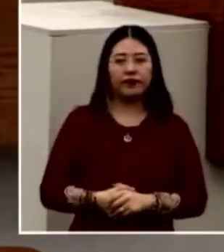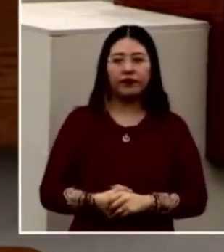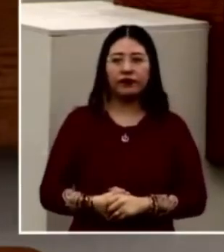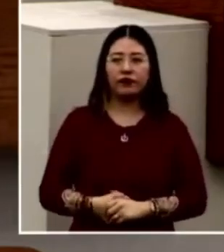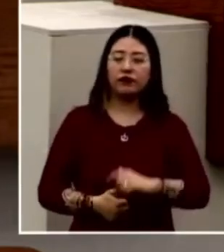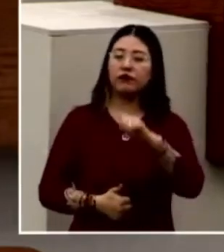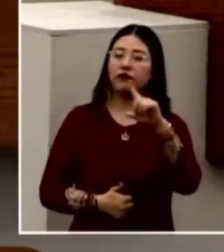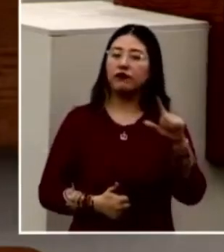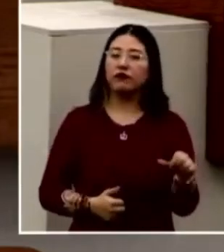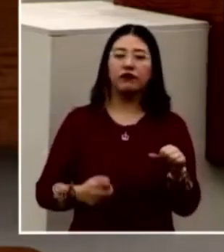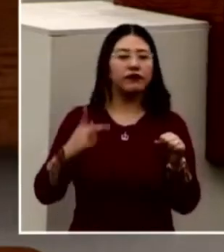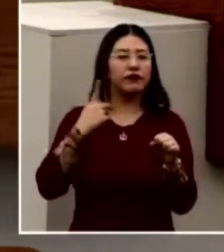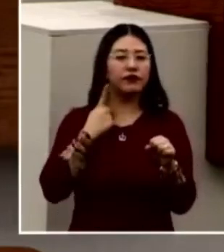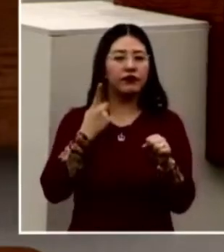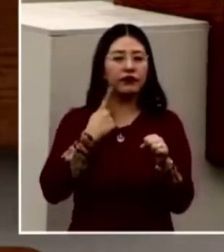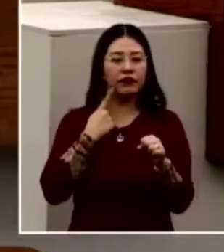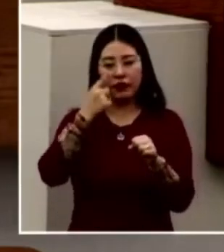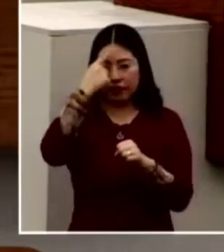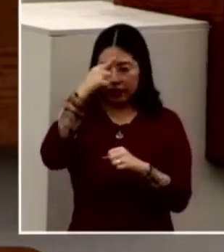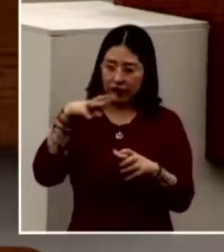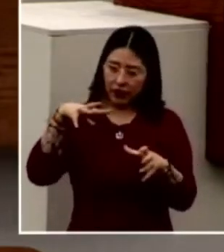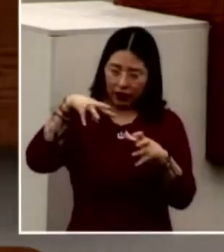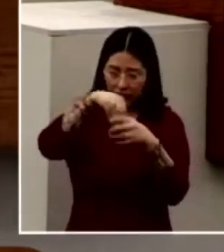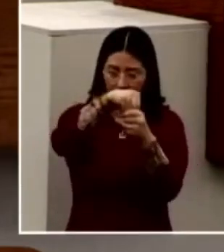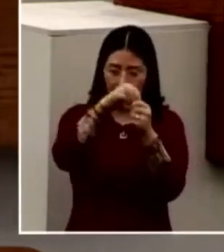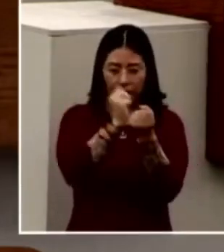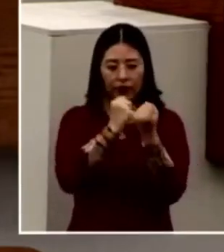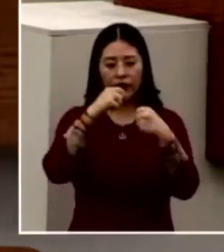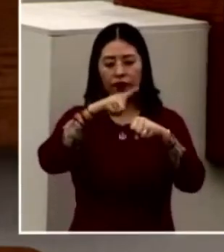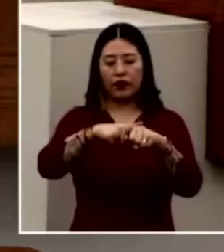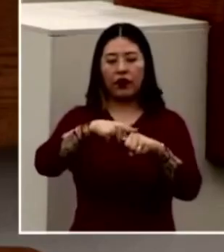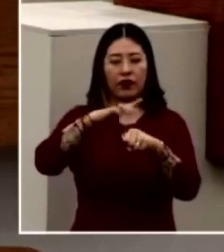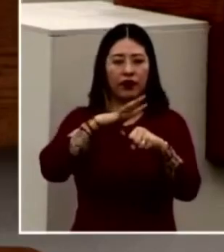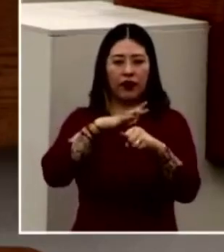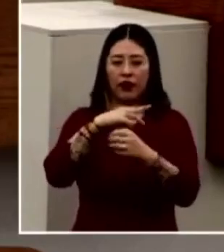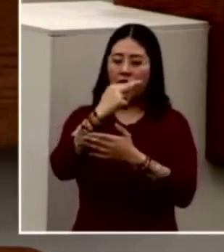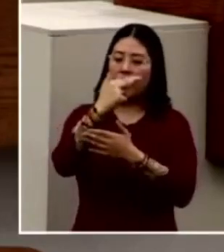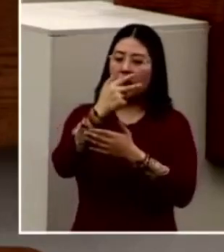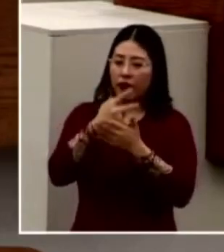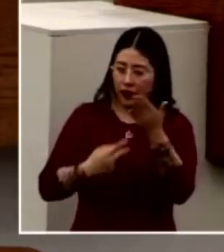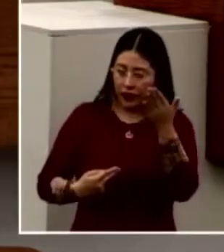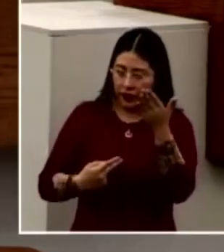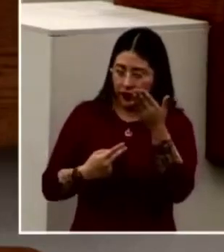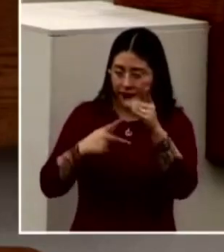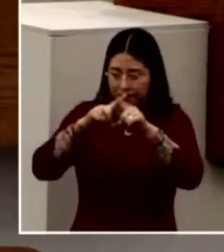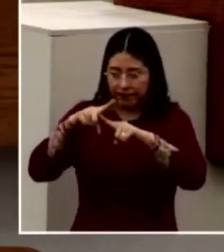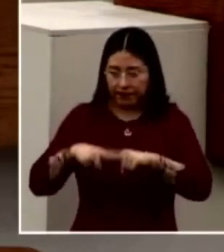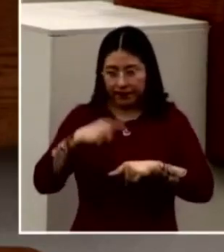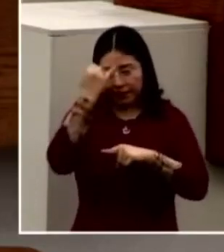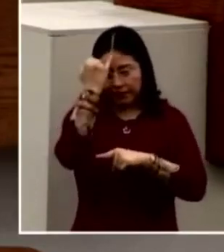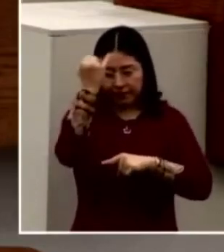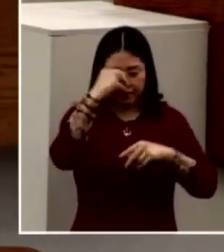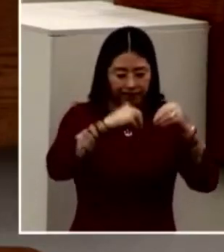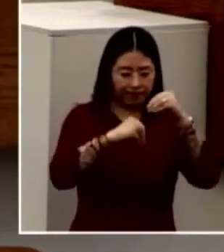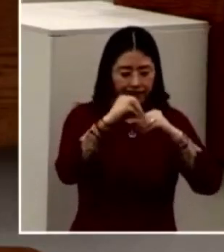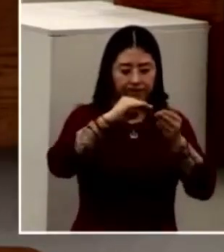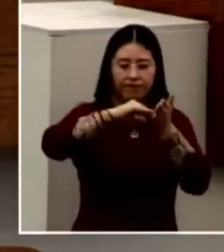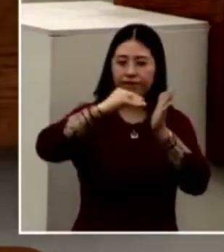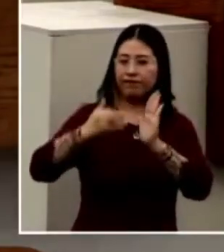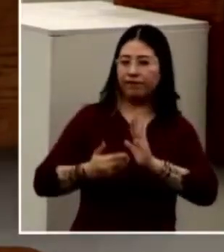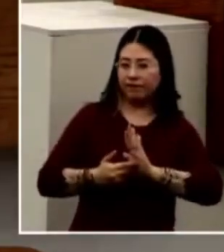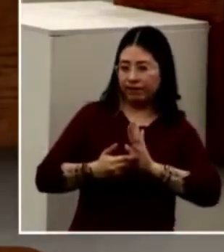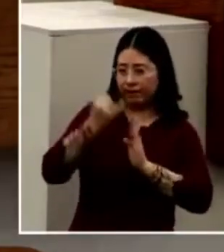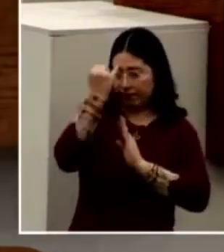una política de inclusión social se diseñó una estrategia de seguridad nacional.